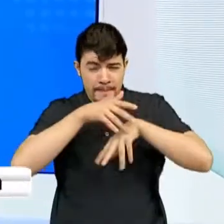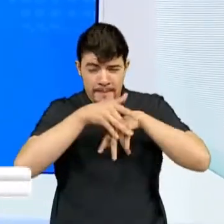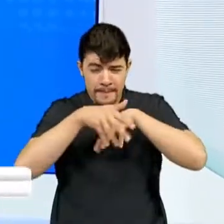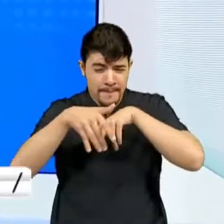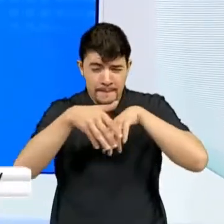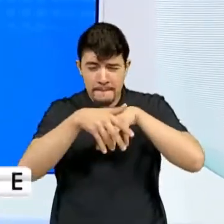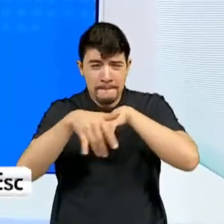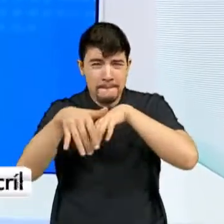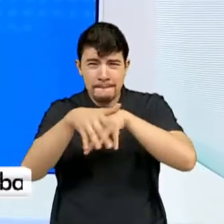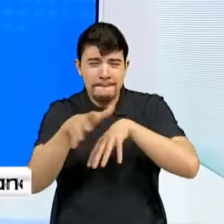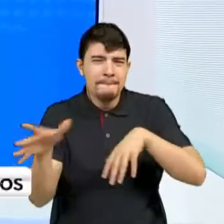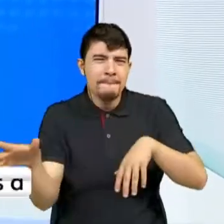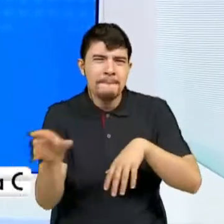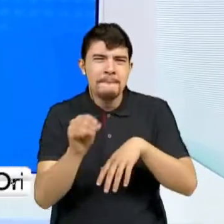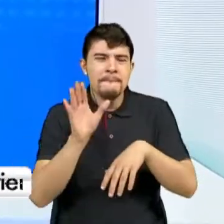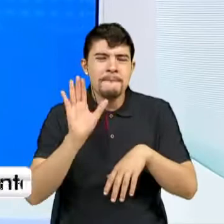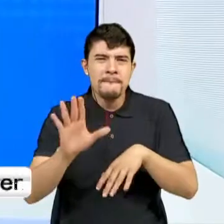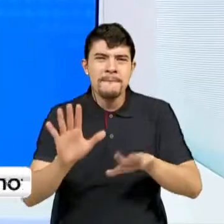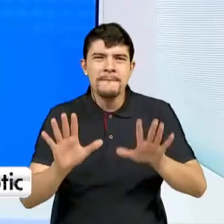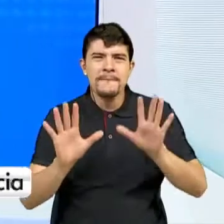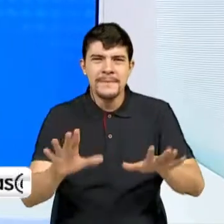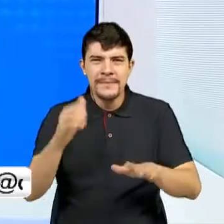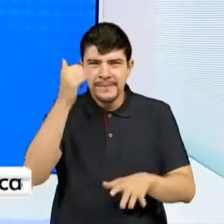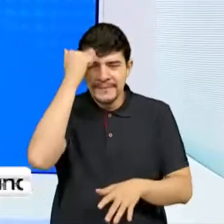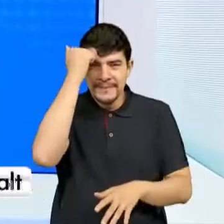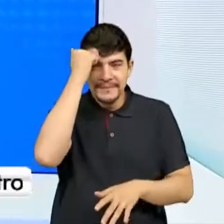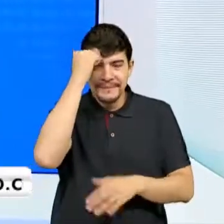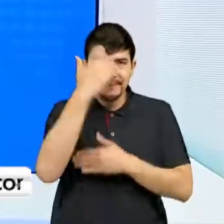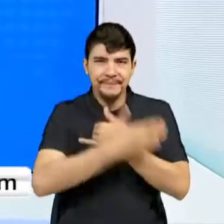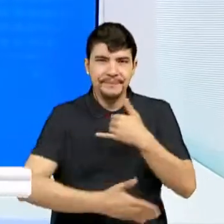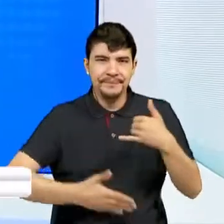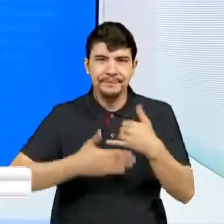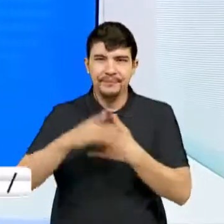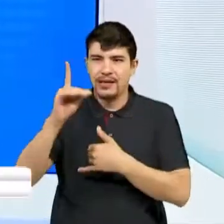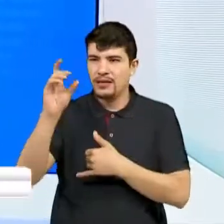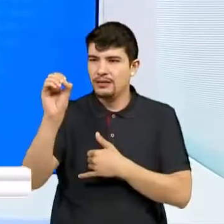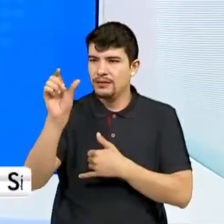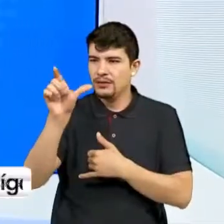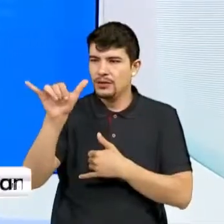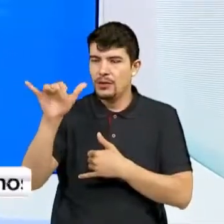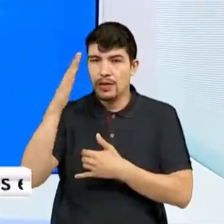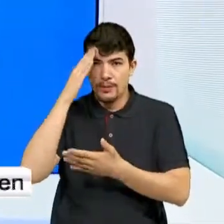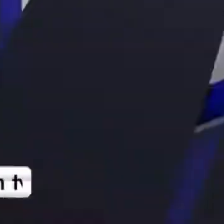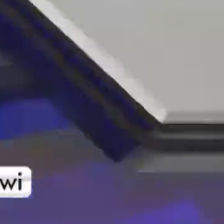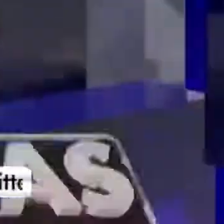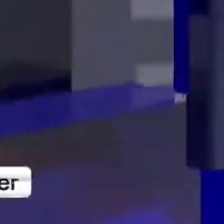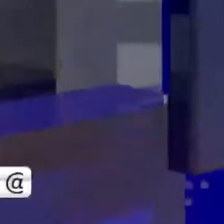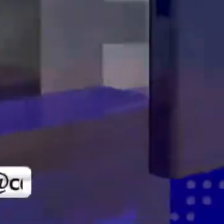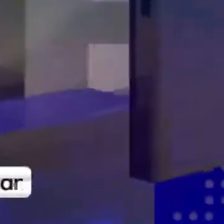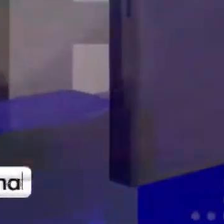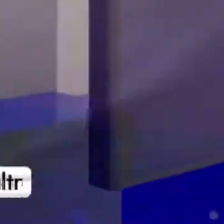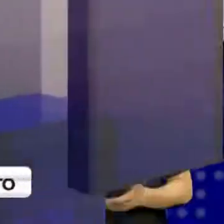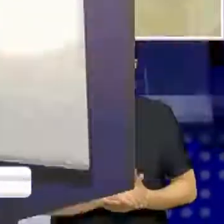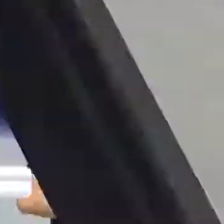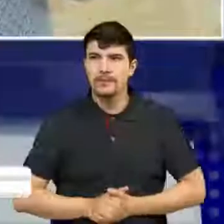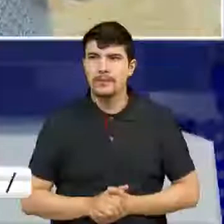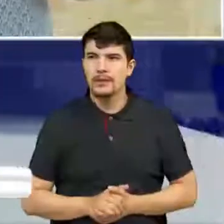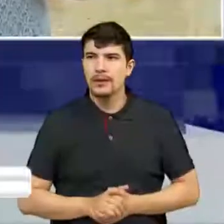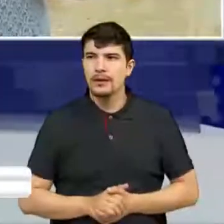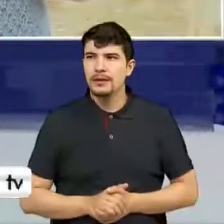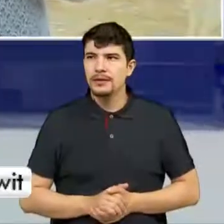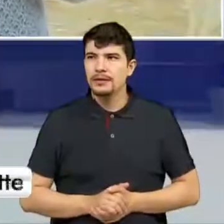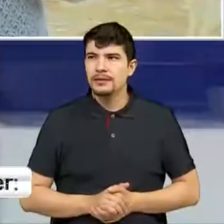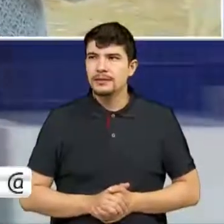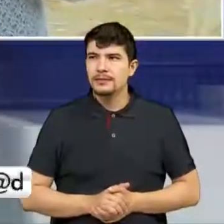plantones de todo el marco de este paro del magisterio. Dolicio Maraniño, ¿qué dicen los docentes? Buenas tardes. Lo tradicional en